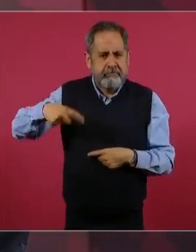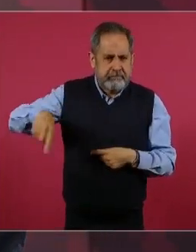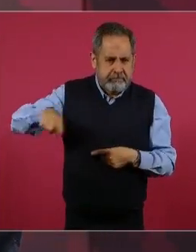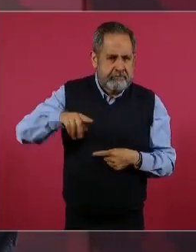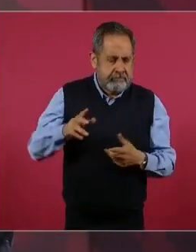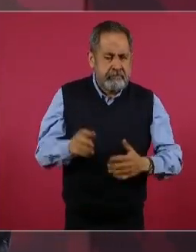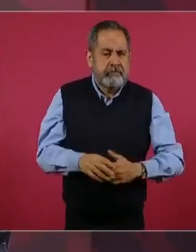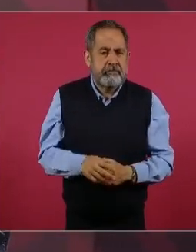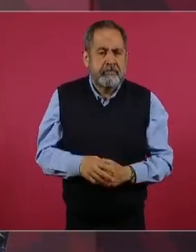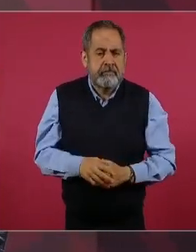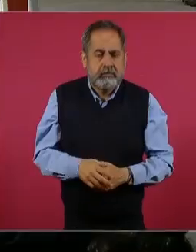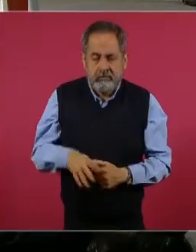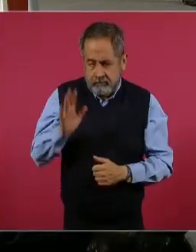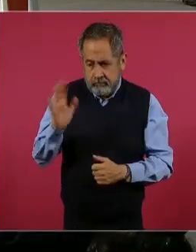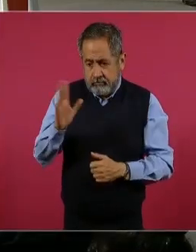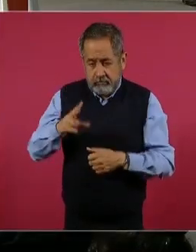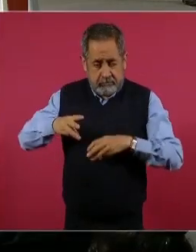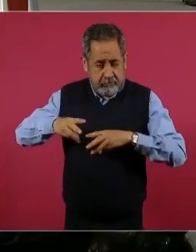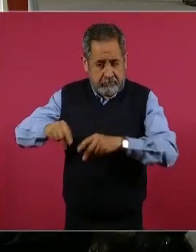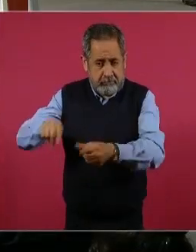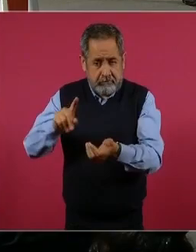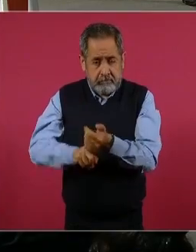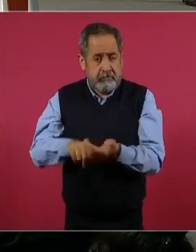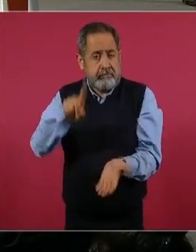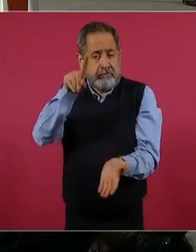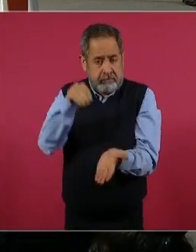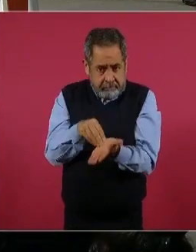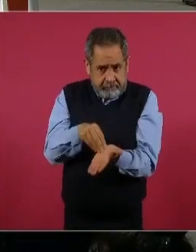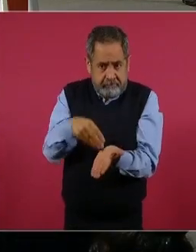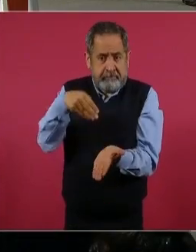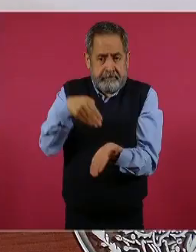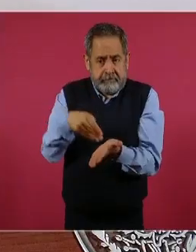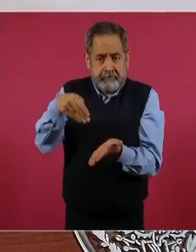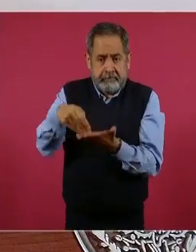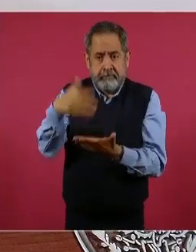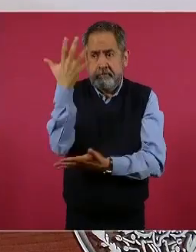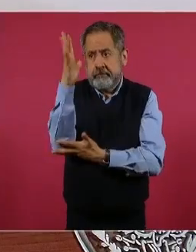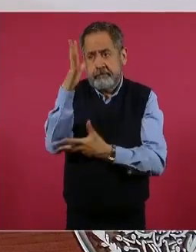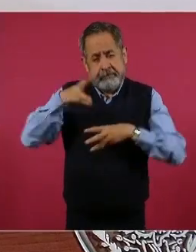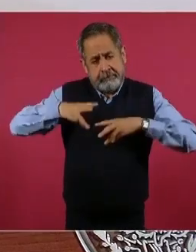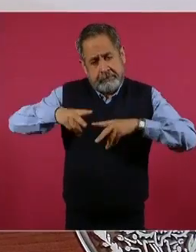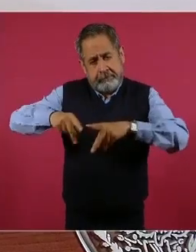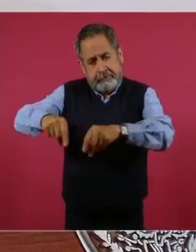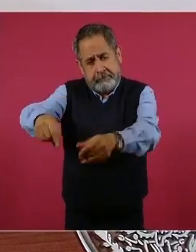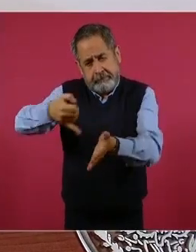Ya se han sembrado más de 1,000,000,000 de árboles